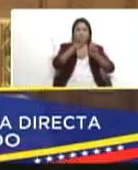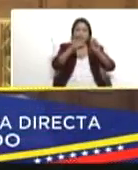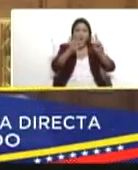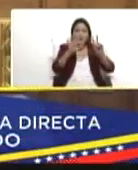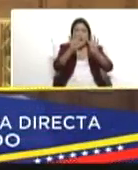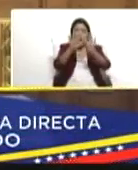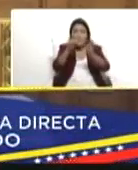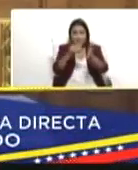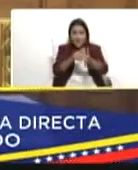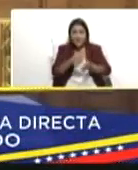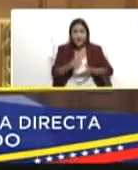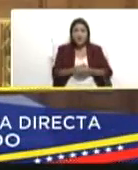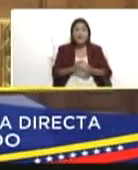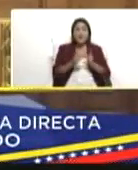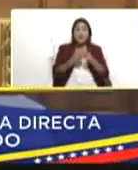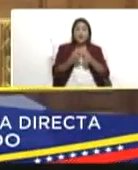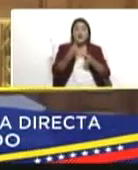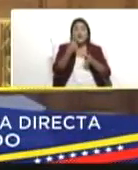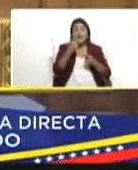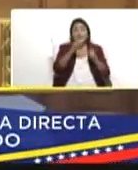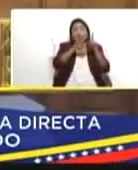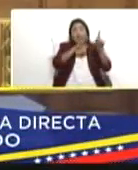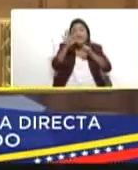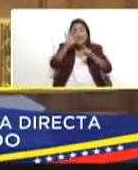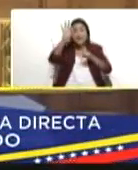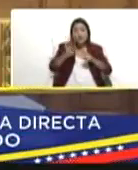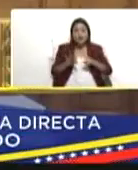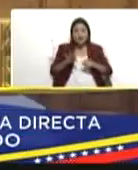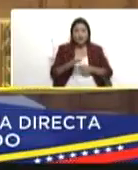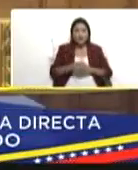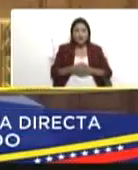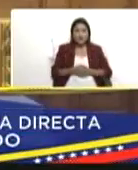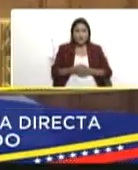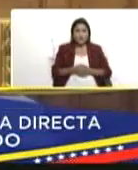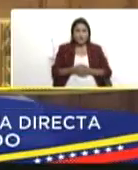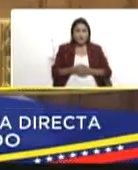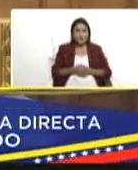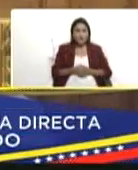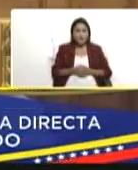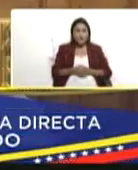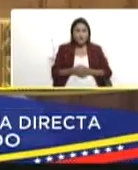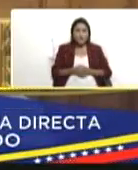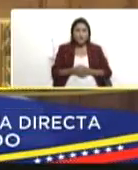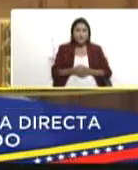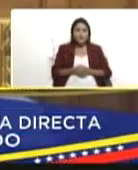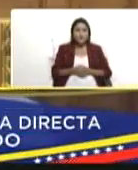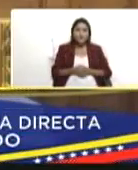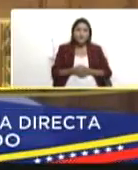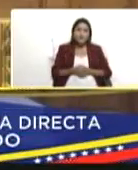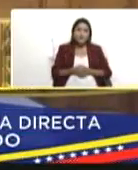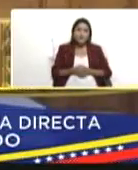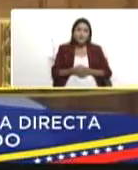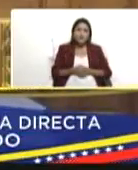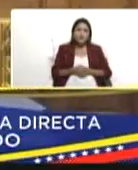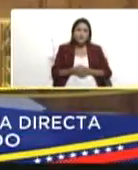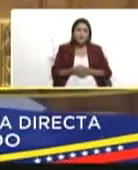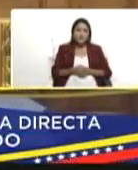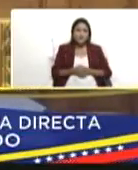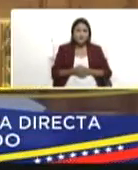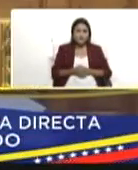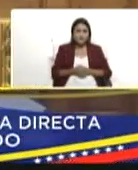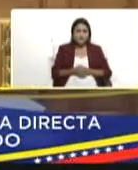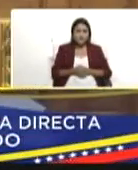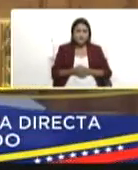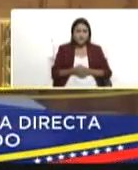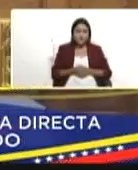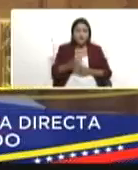2179000 quiere decir el 6% no un poco más verdad manteniendo un